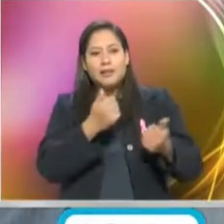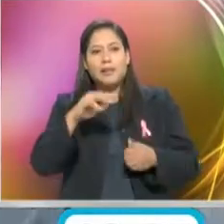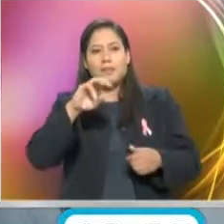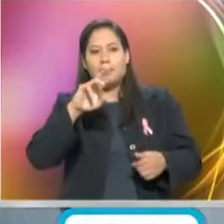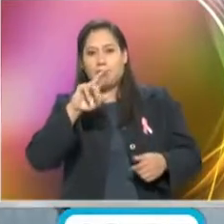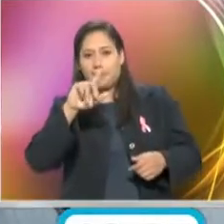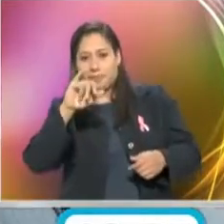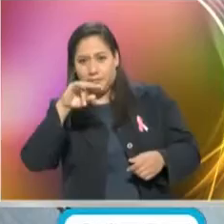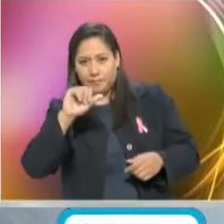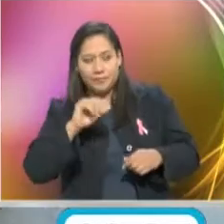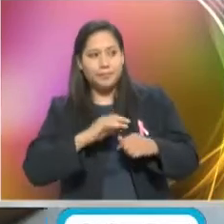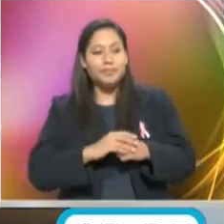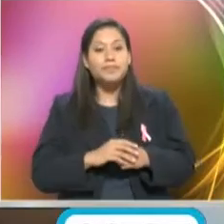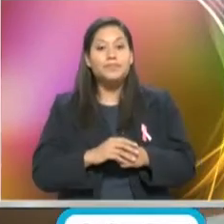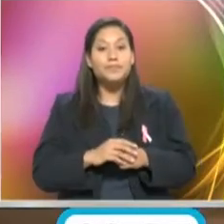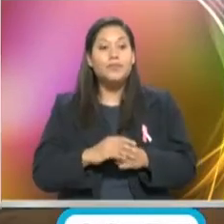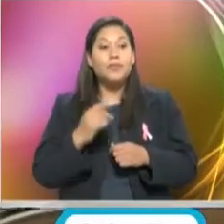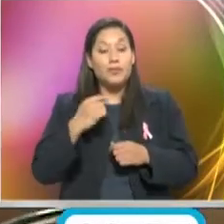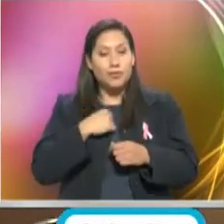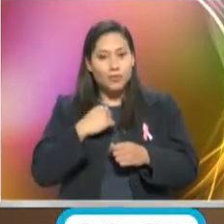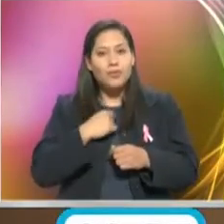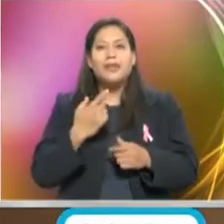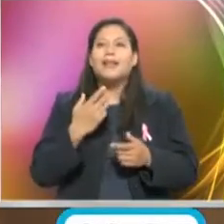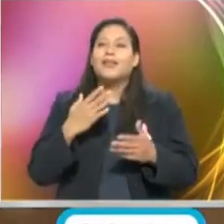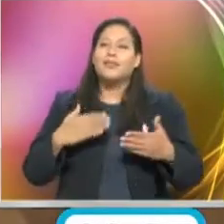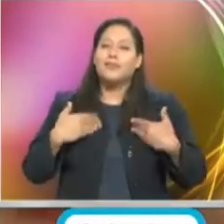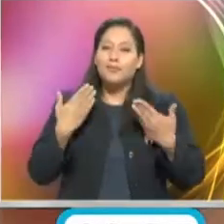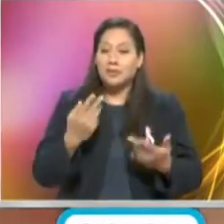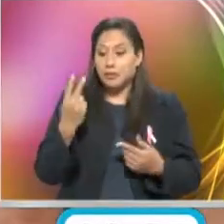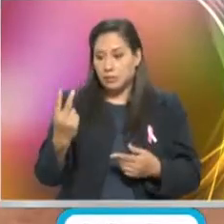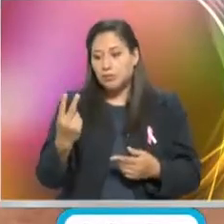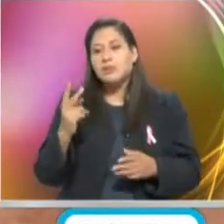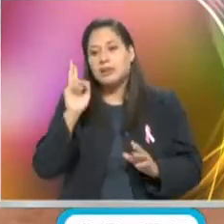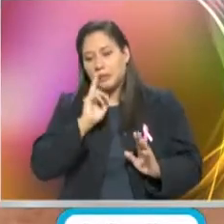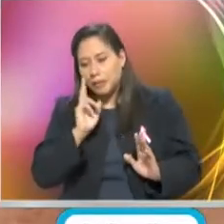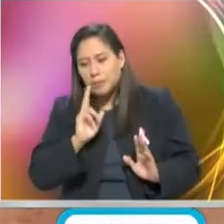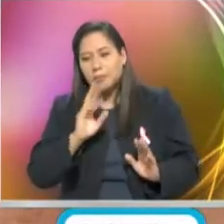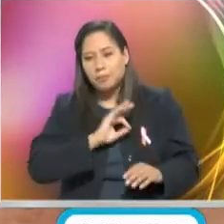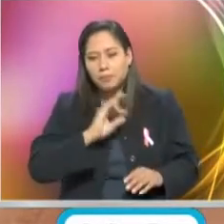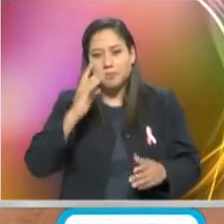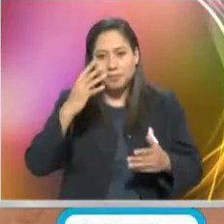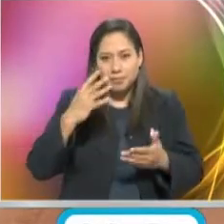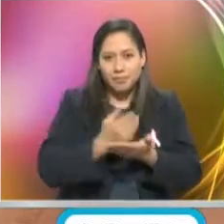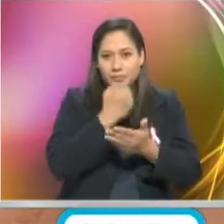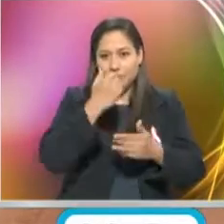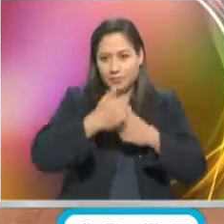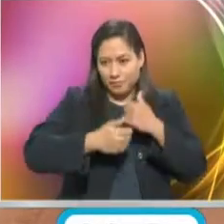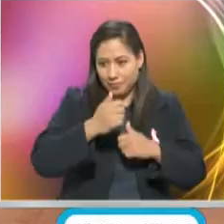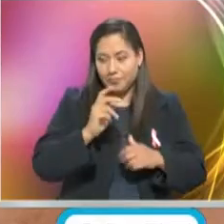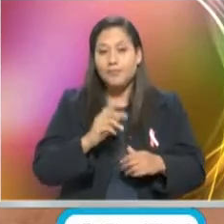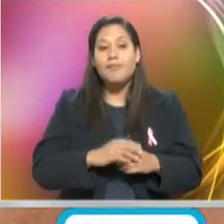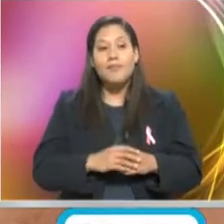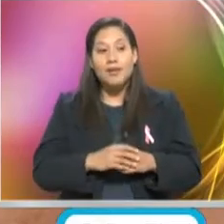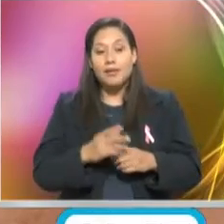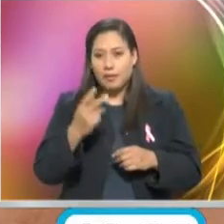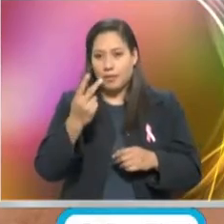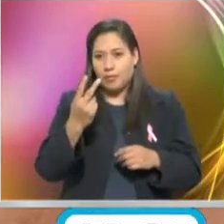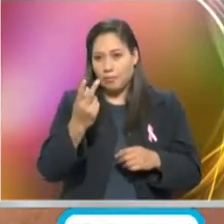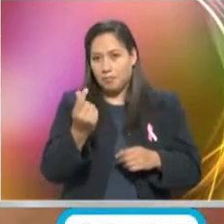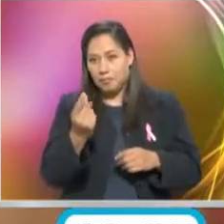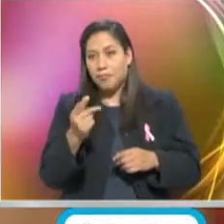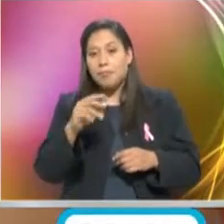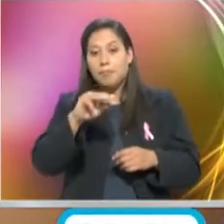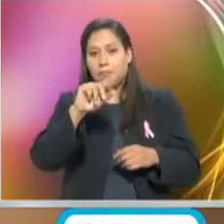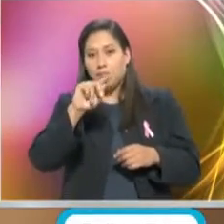Ajá. Y yo tenía mucha esperanza que llevándome a las 2 tenía más oportunidad en lograr algo. Y pues